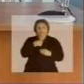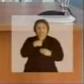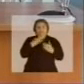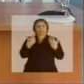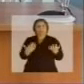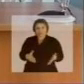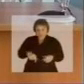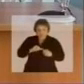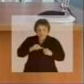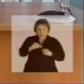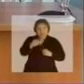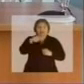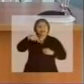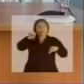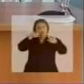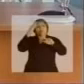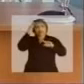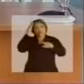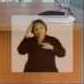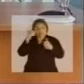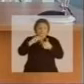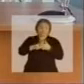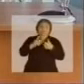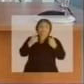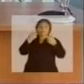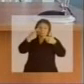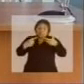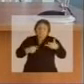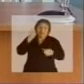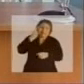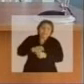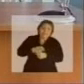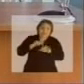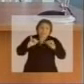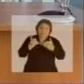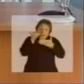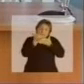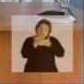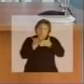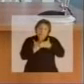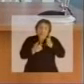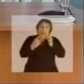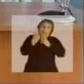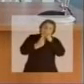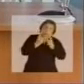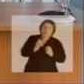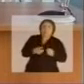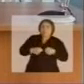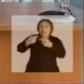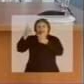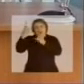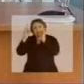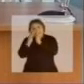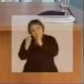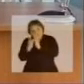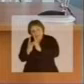En el correr De la semana Se van a conocer Un conjunto De medidas Algunas de las cuales Tendrá que laudar